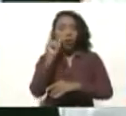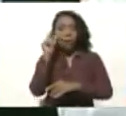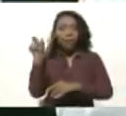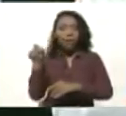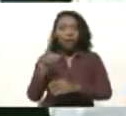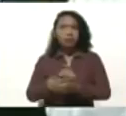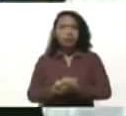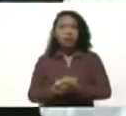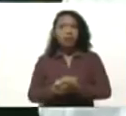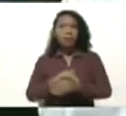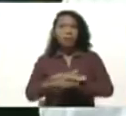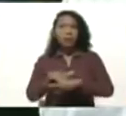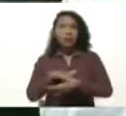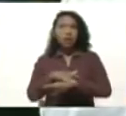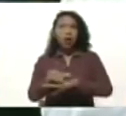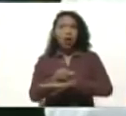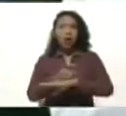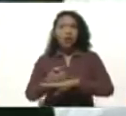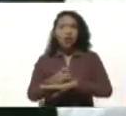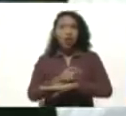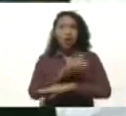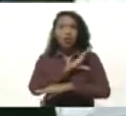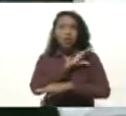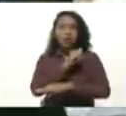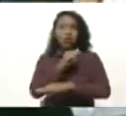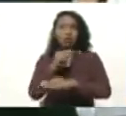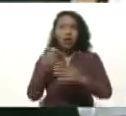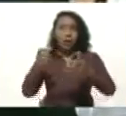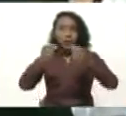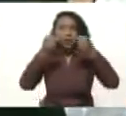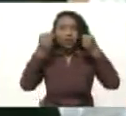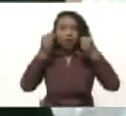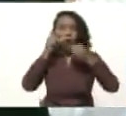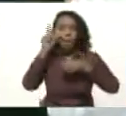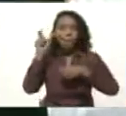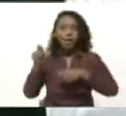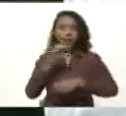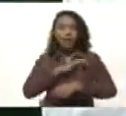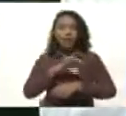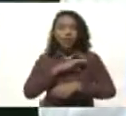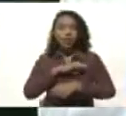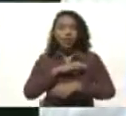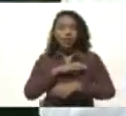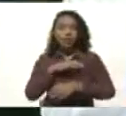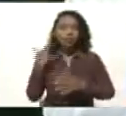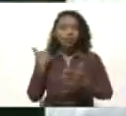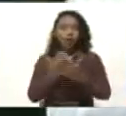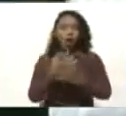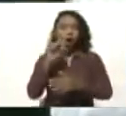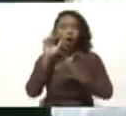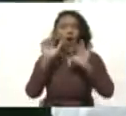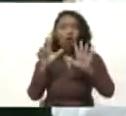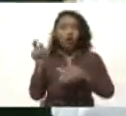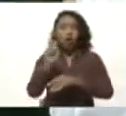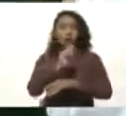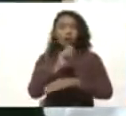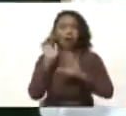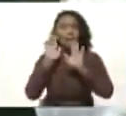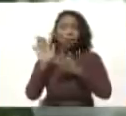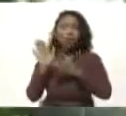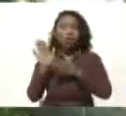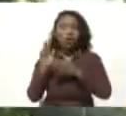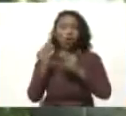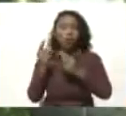Rocha, ministro de gobierno, y el director de la prisión de Sal, el señor Correa, durante 8 meses con el apoyo económico de